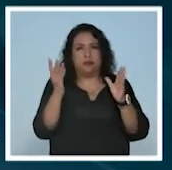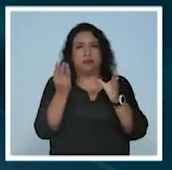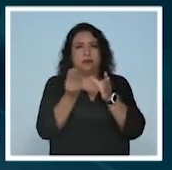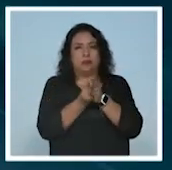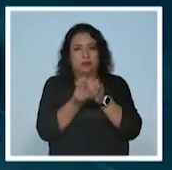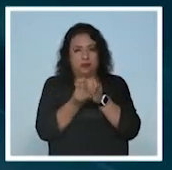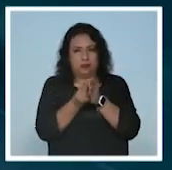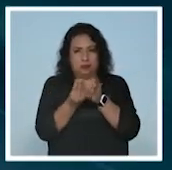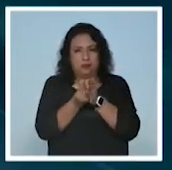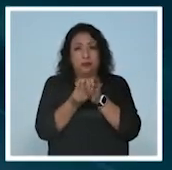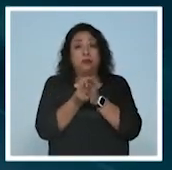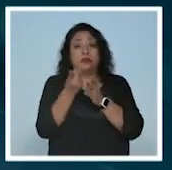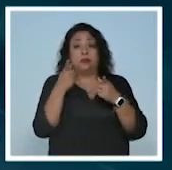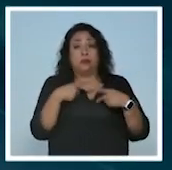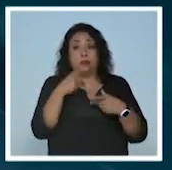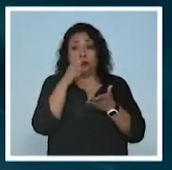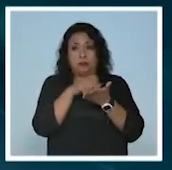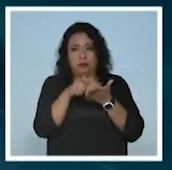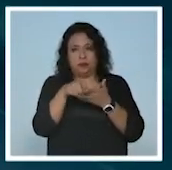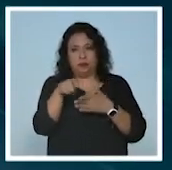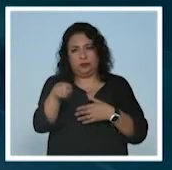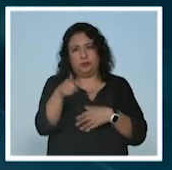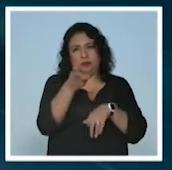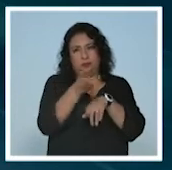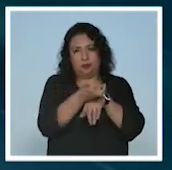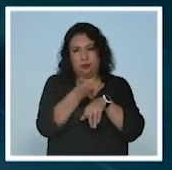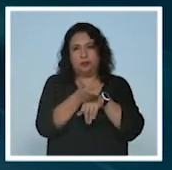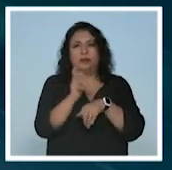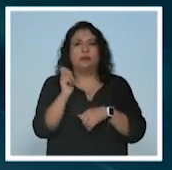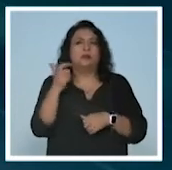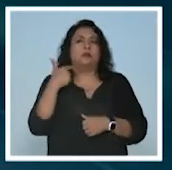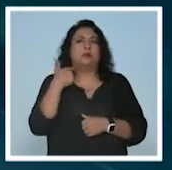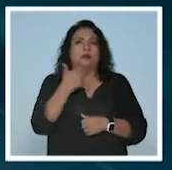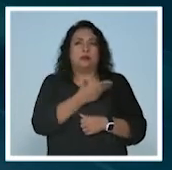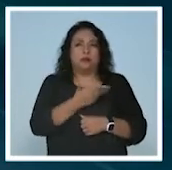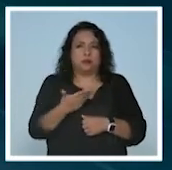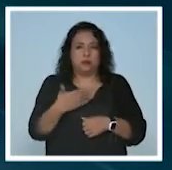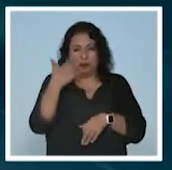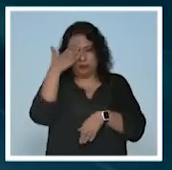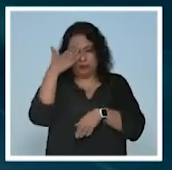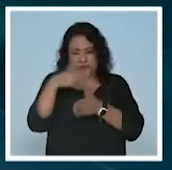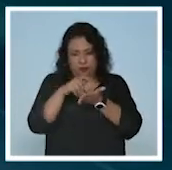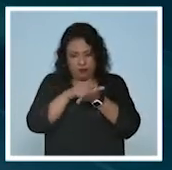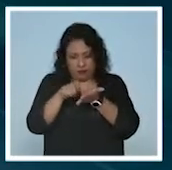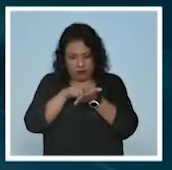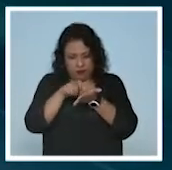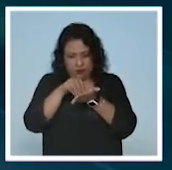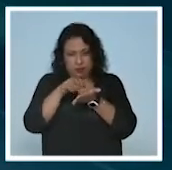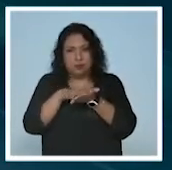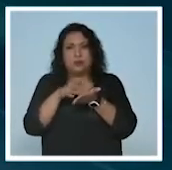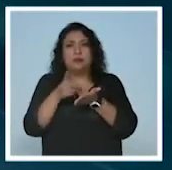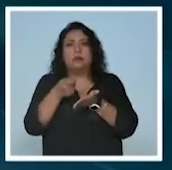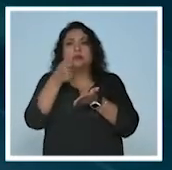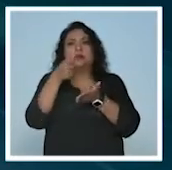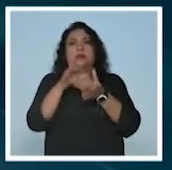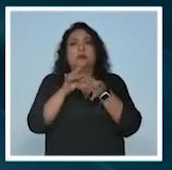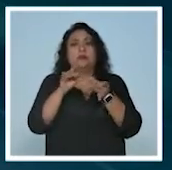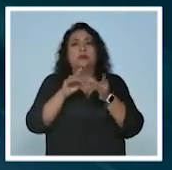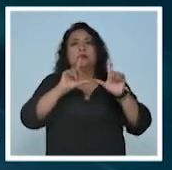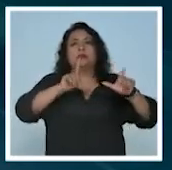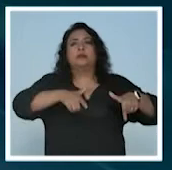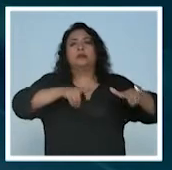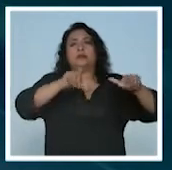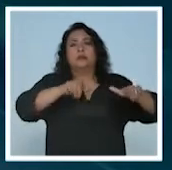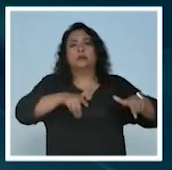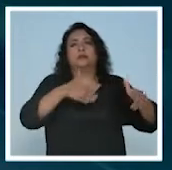privada. Si un escritor norteamericano, un expresidente, hace sus memorias, empieza por hablar de los hotcakes que le prepara